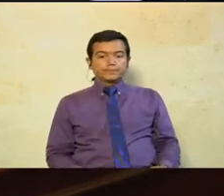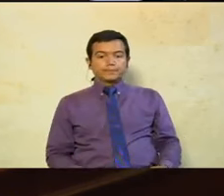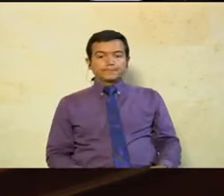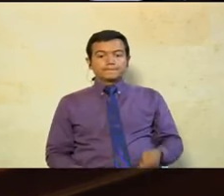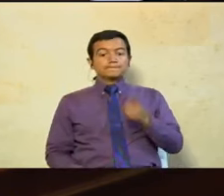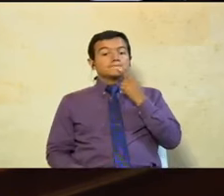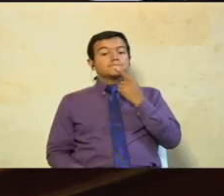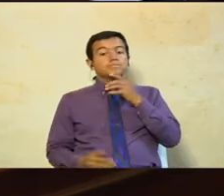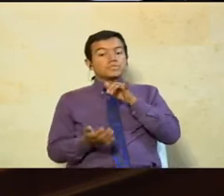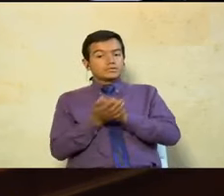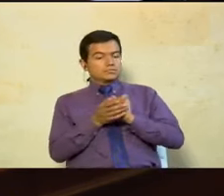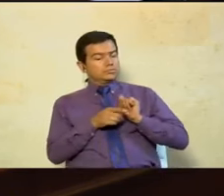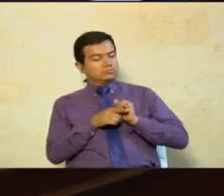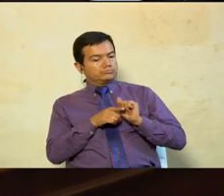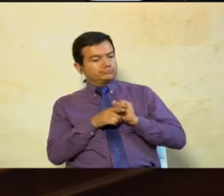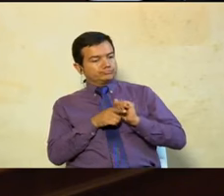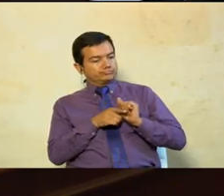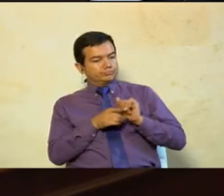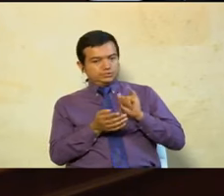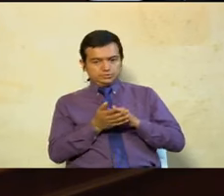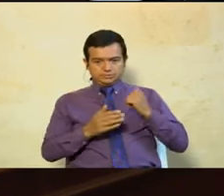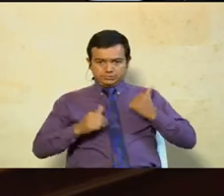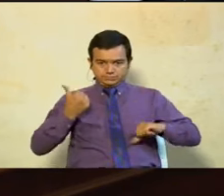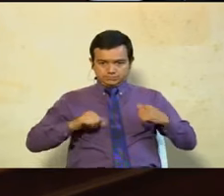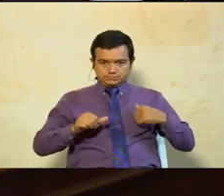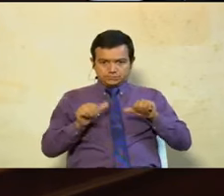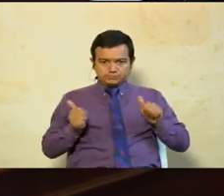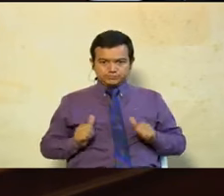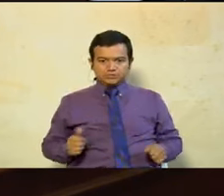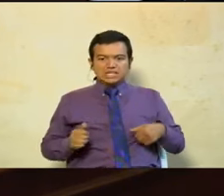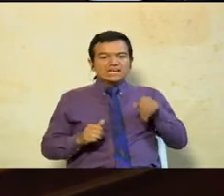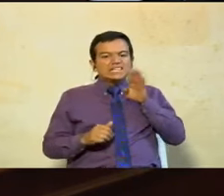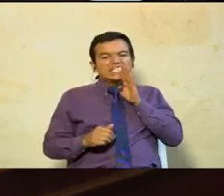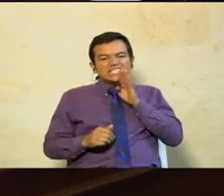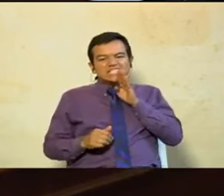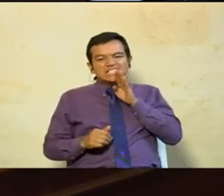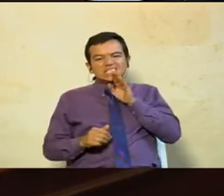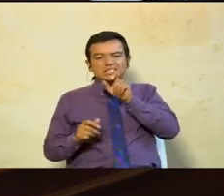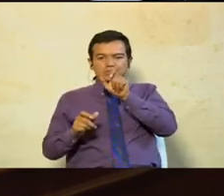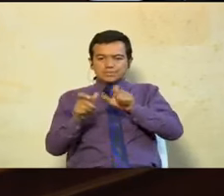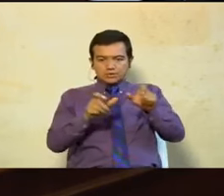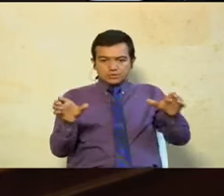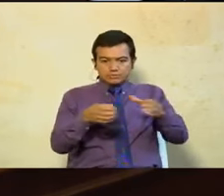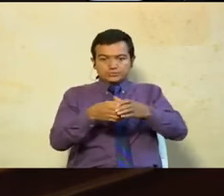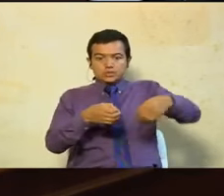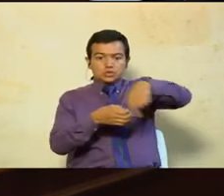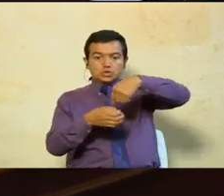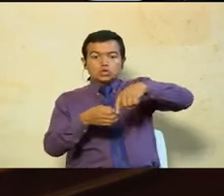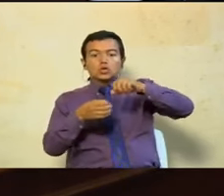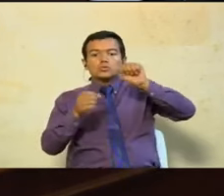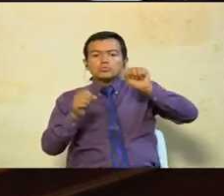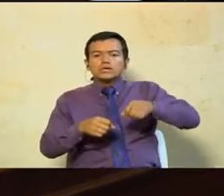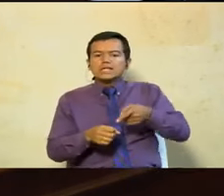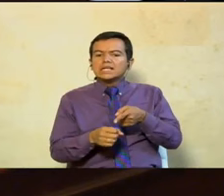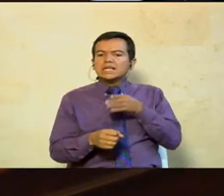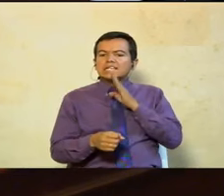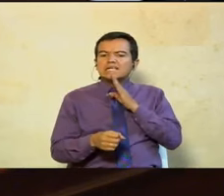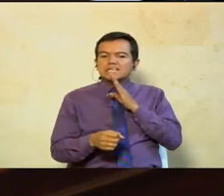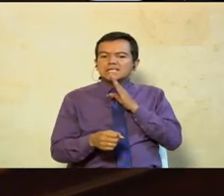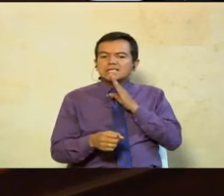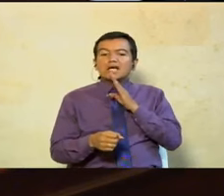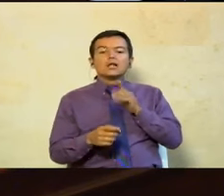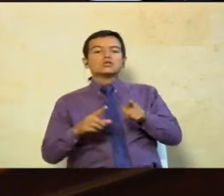para el ejercicio profesional solo podrán realizar los procedimientos cirúrgicos con fines estéticos los médicos